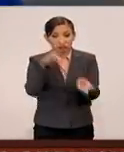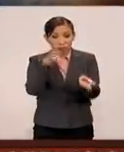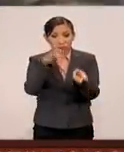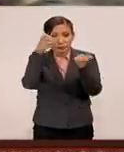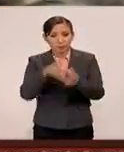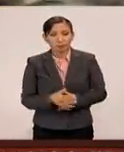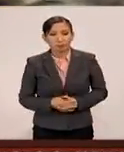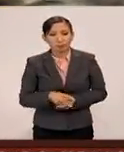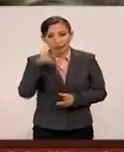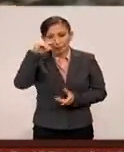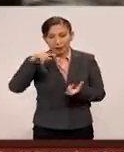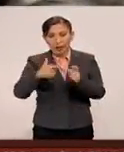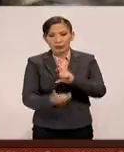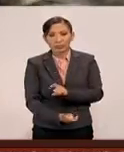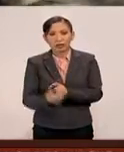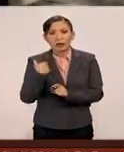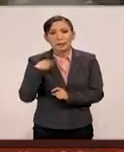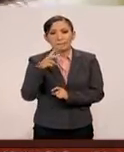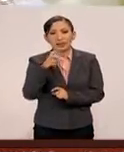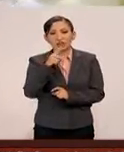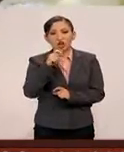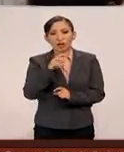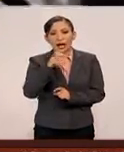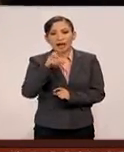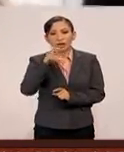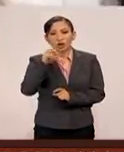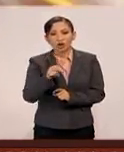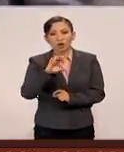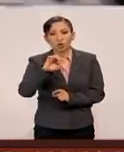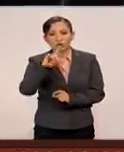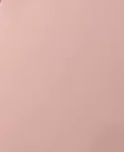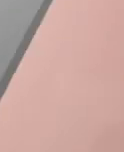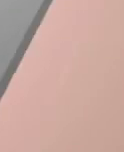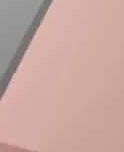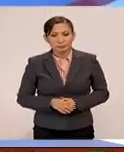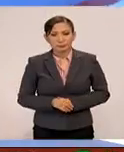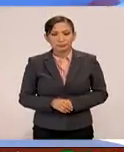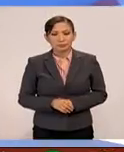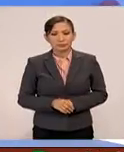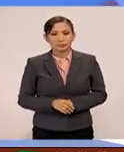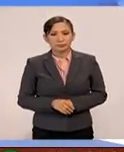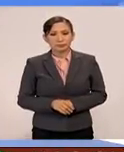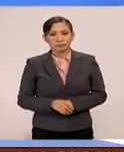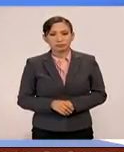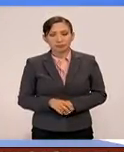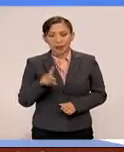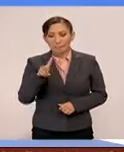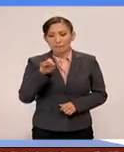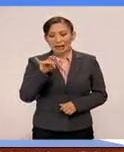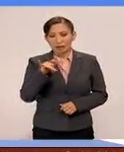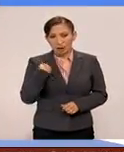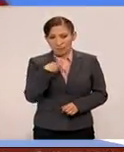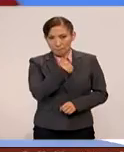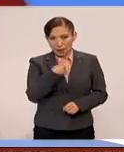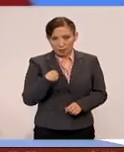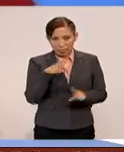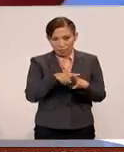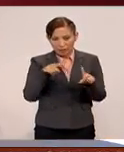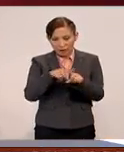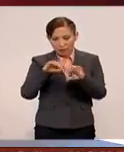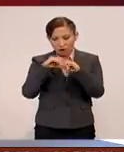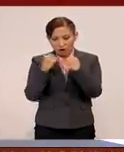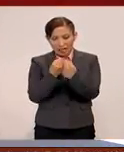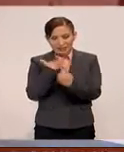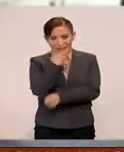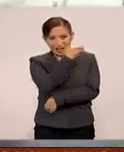ilícitos. Para México al Día, Víctor Carreón Cruz. Gracias, Víctor. E integrantes de distintas